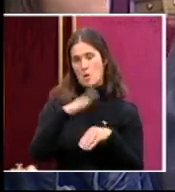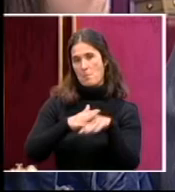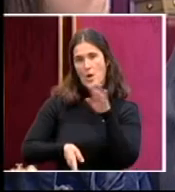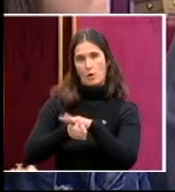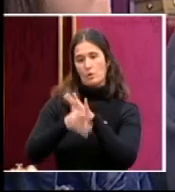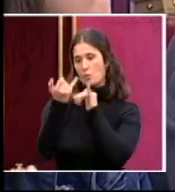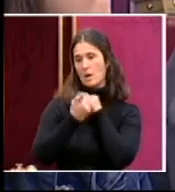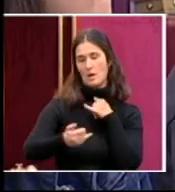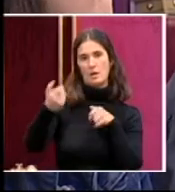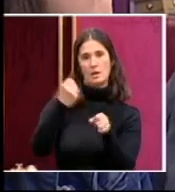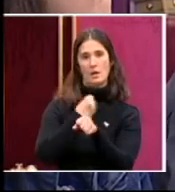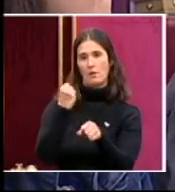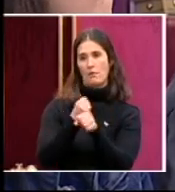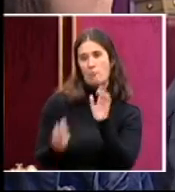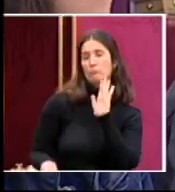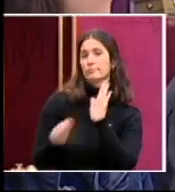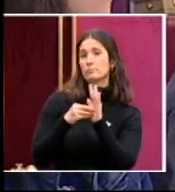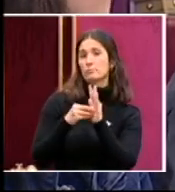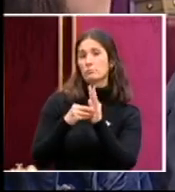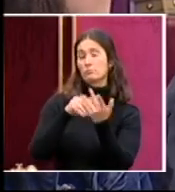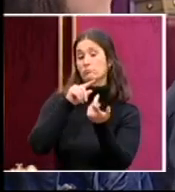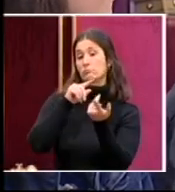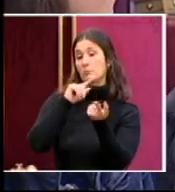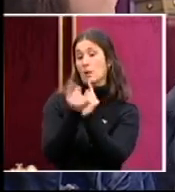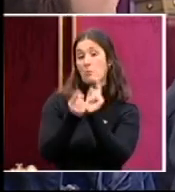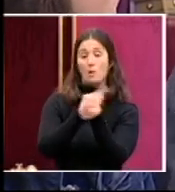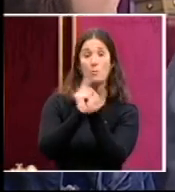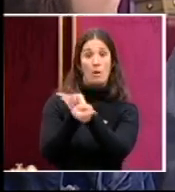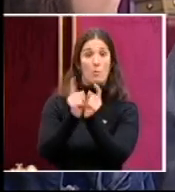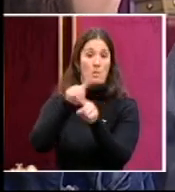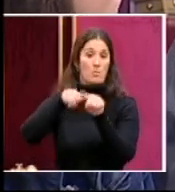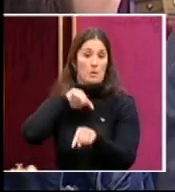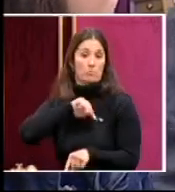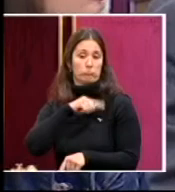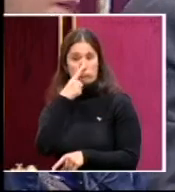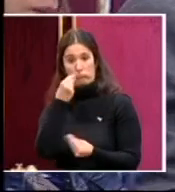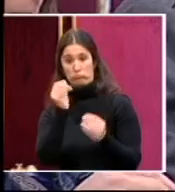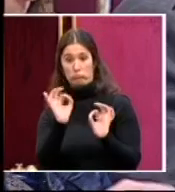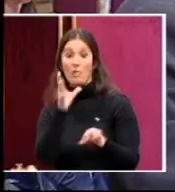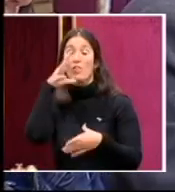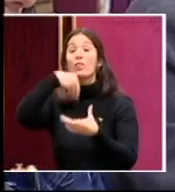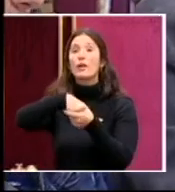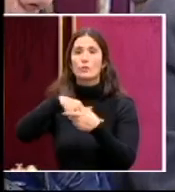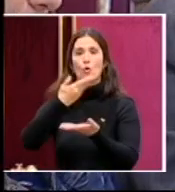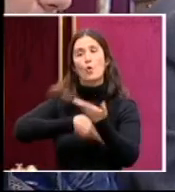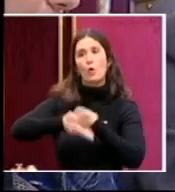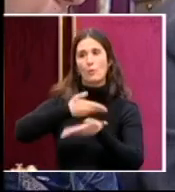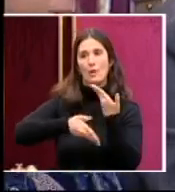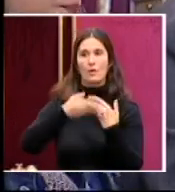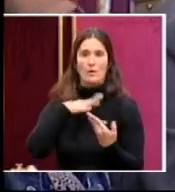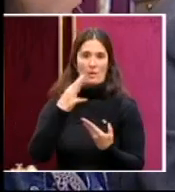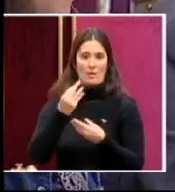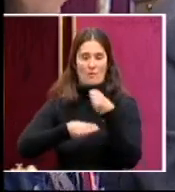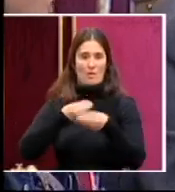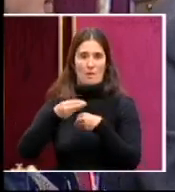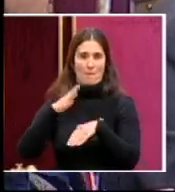línea de trabajo e implementar los cambios que estimemos oportunos en el marco de la colaboración que tenemos que